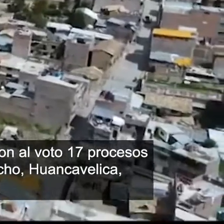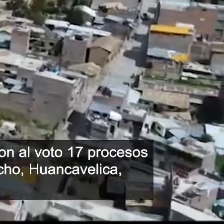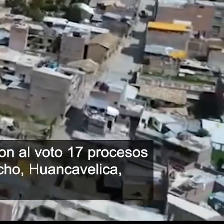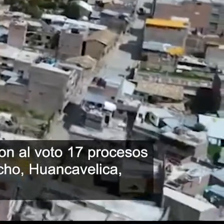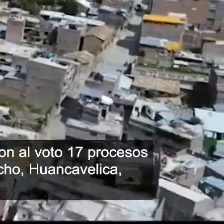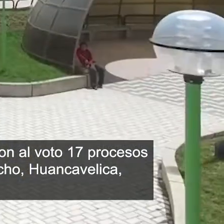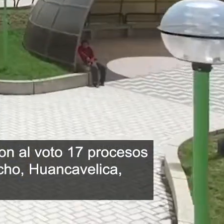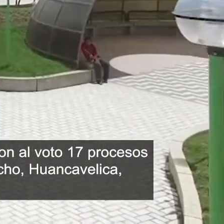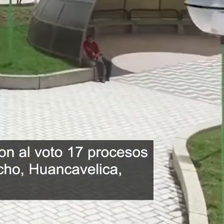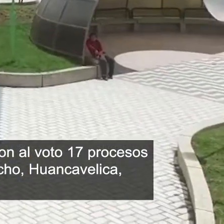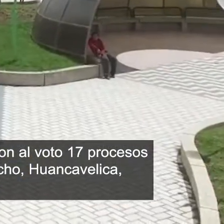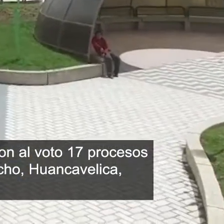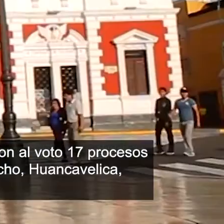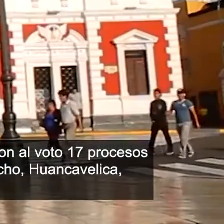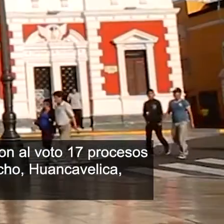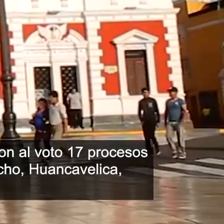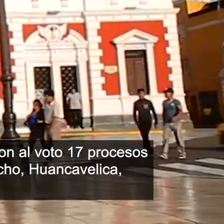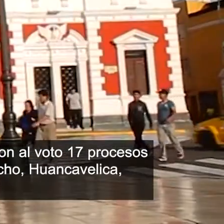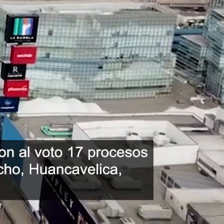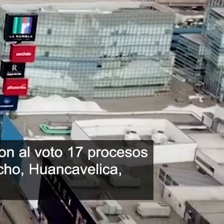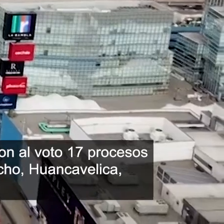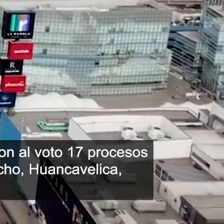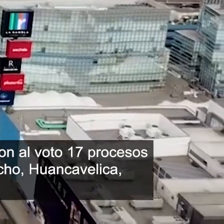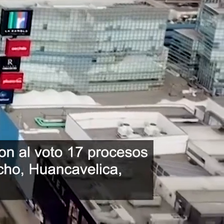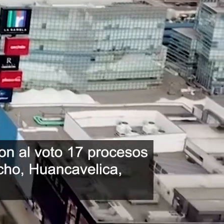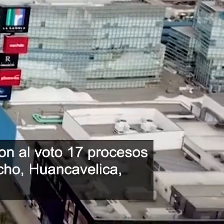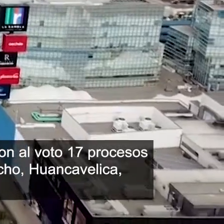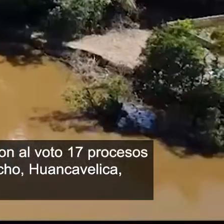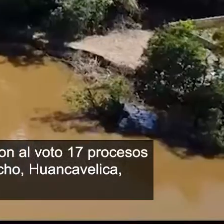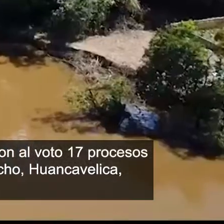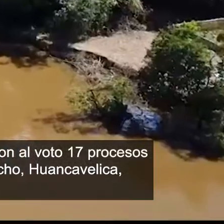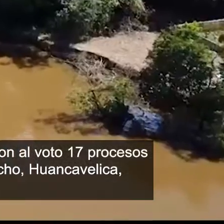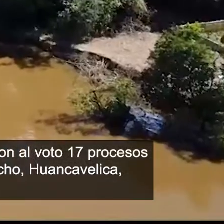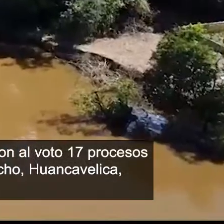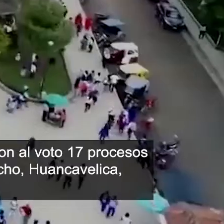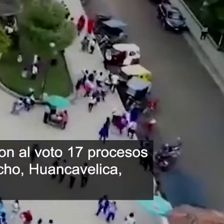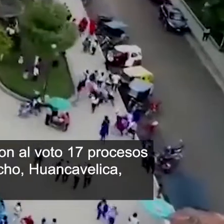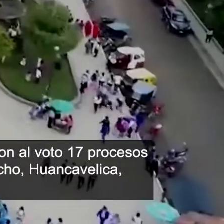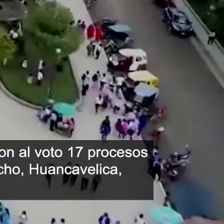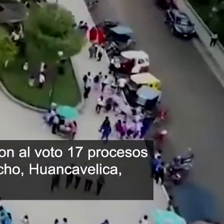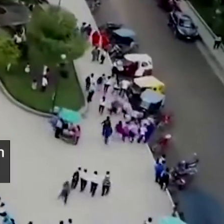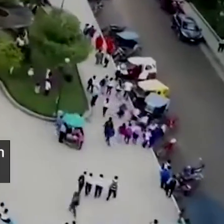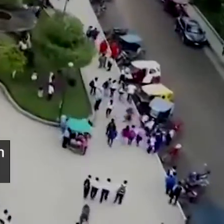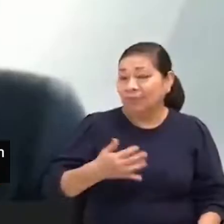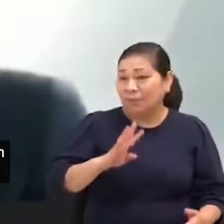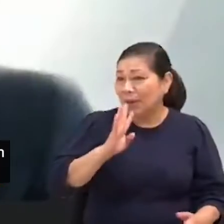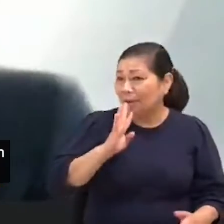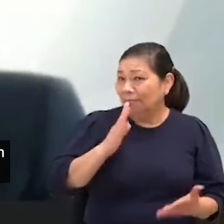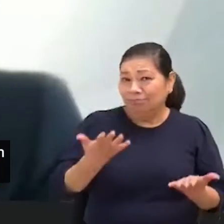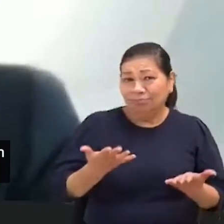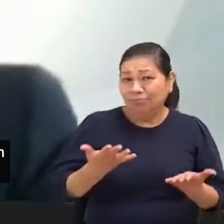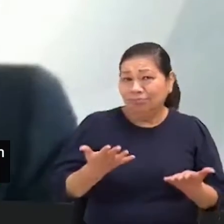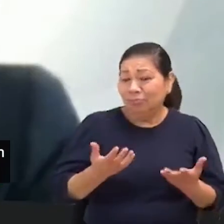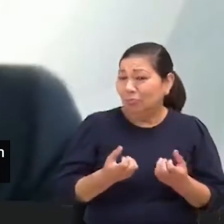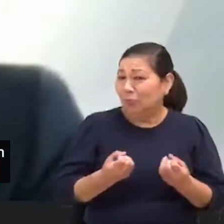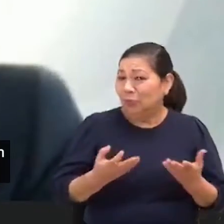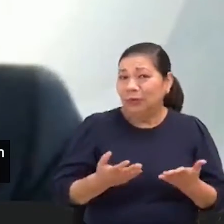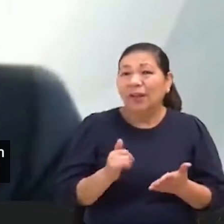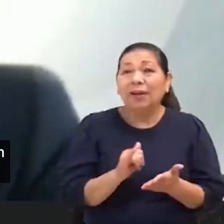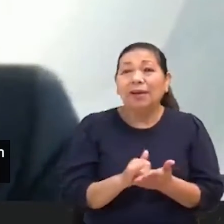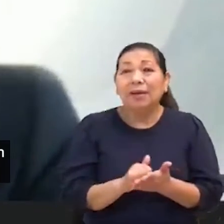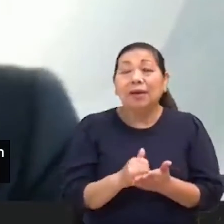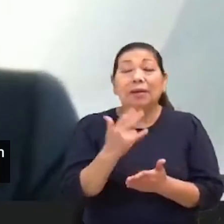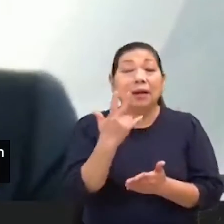Libertad, Lima, Loreto, hinallataq San Martín llaqtakunamanta apachimusqankuta. Iskaykaq salatam